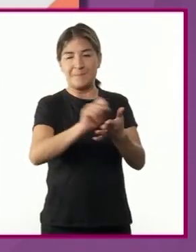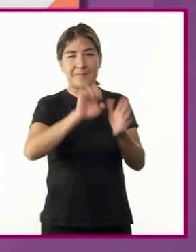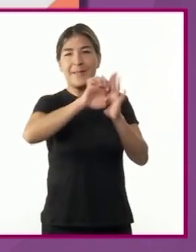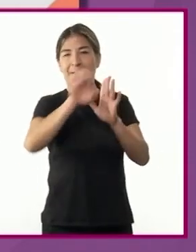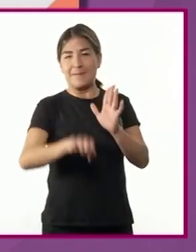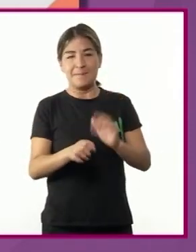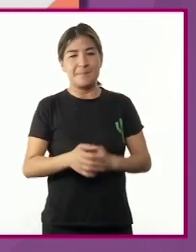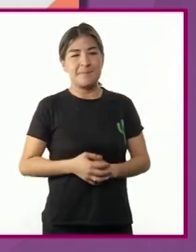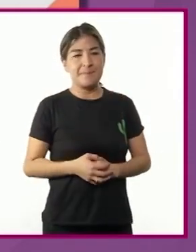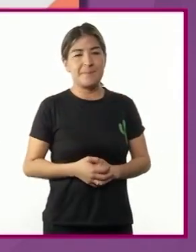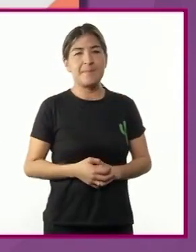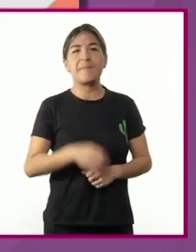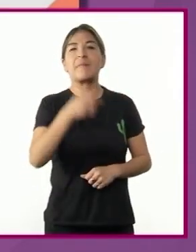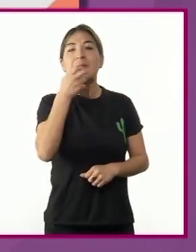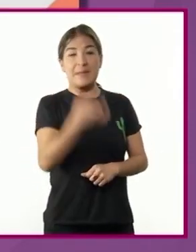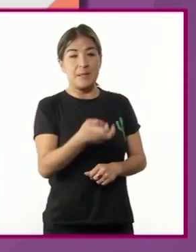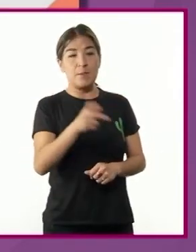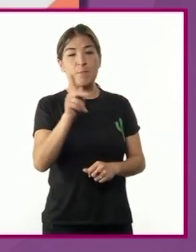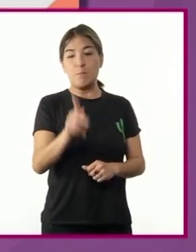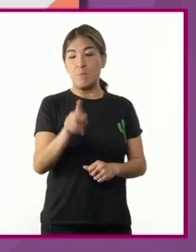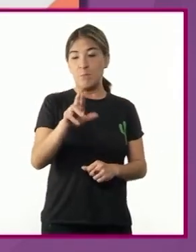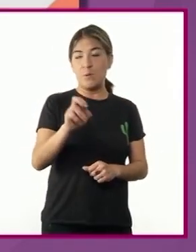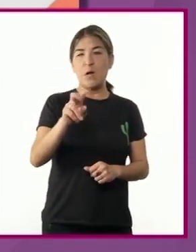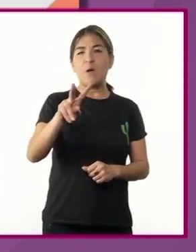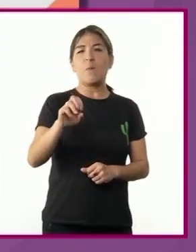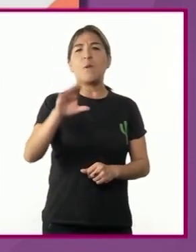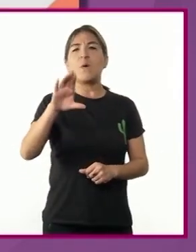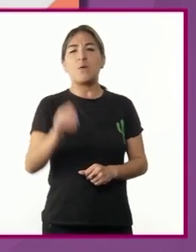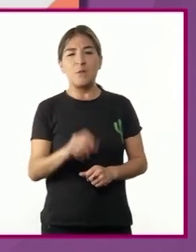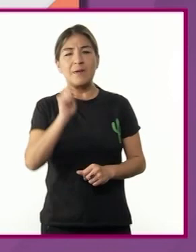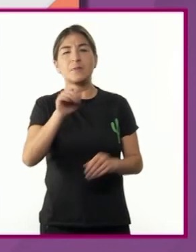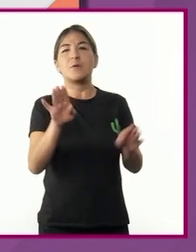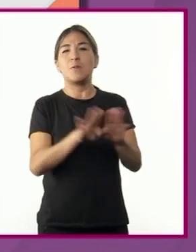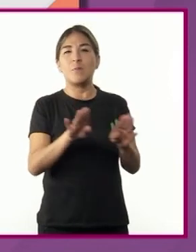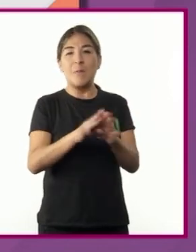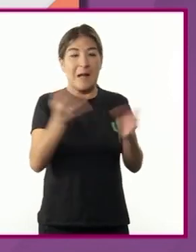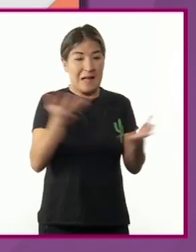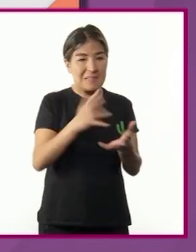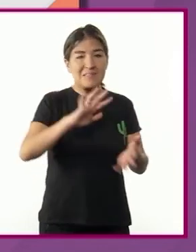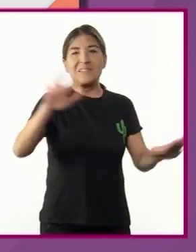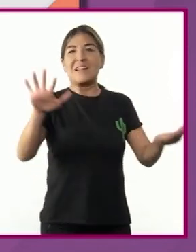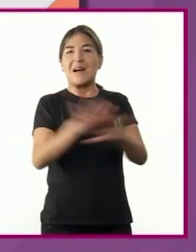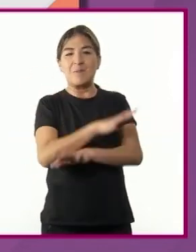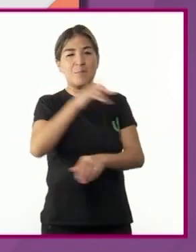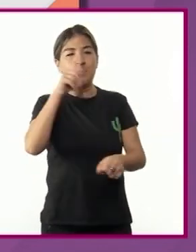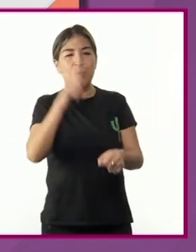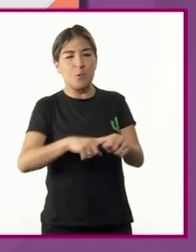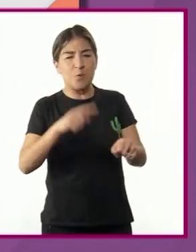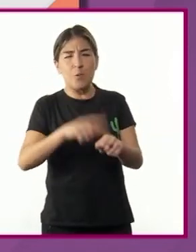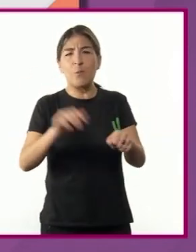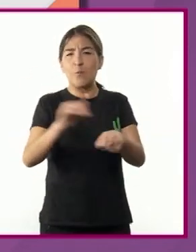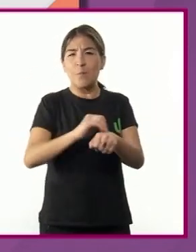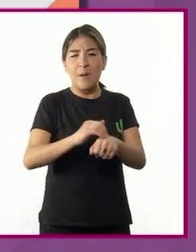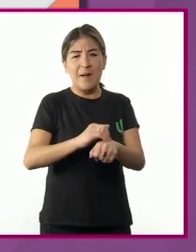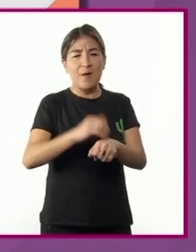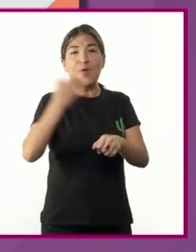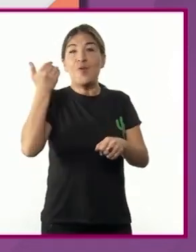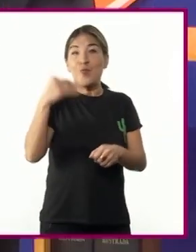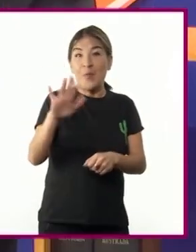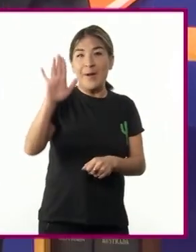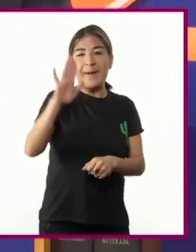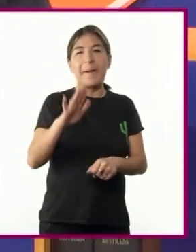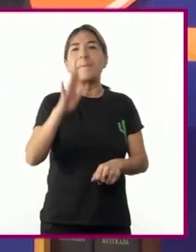Esto provocó que la solución de color morado fuera la más densa. Bueno, aquí